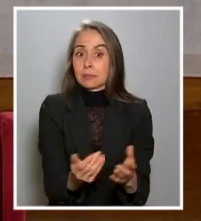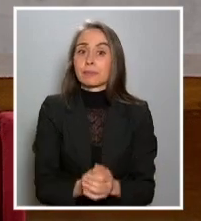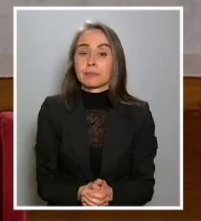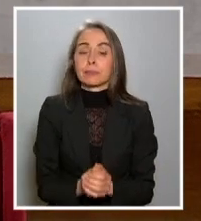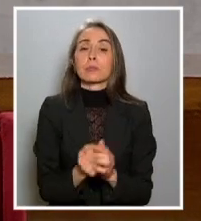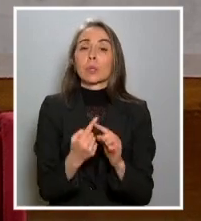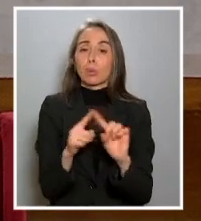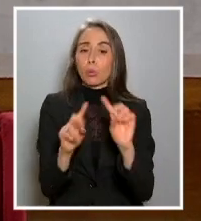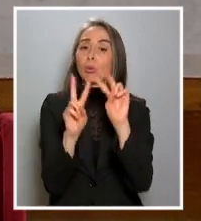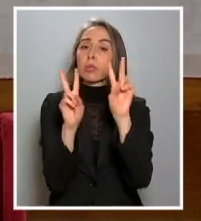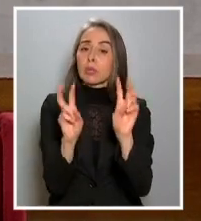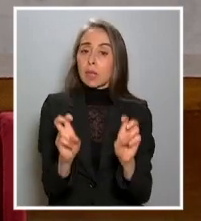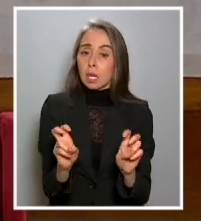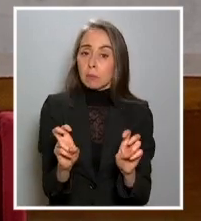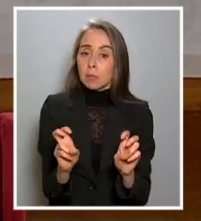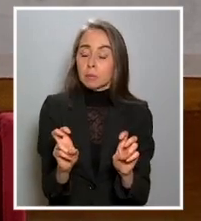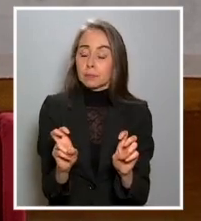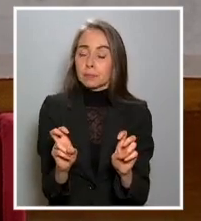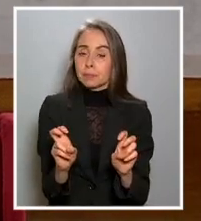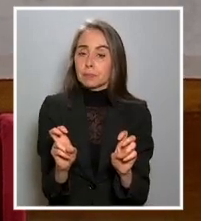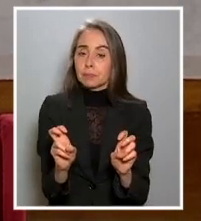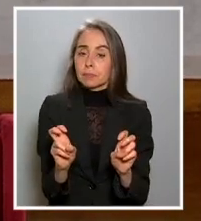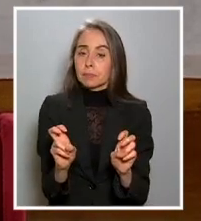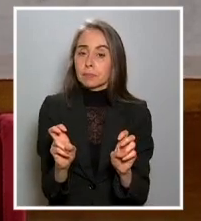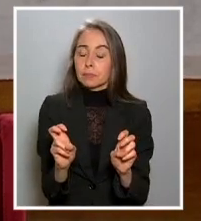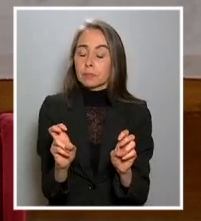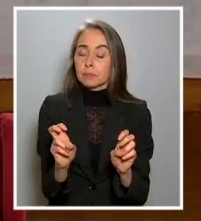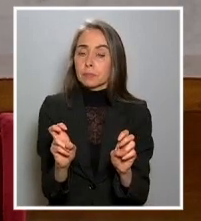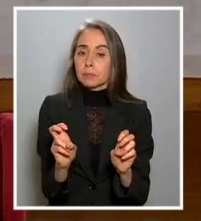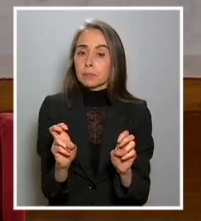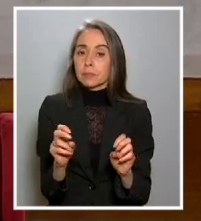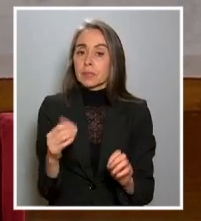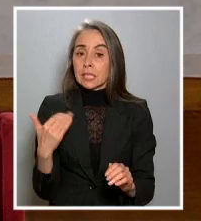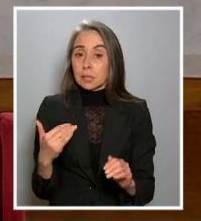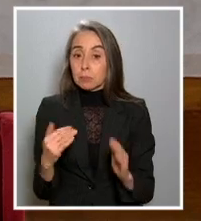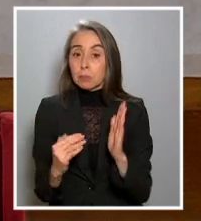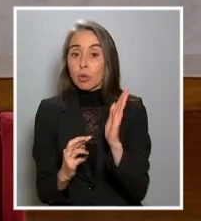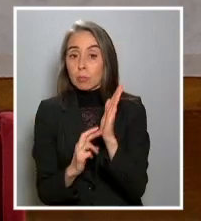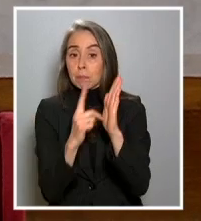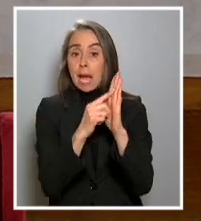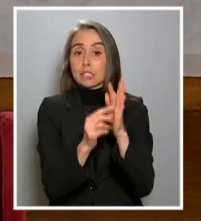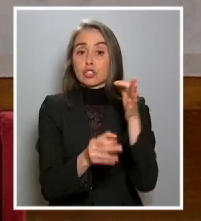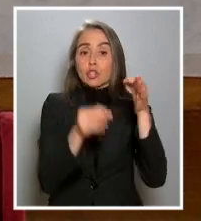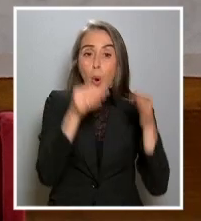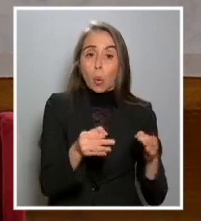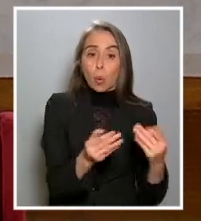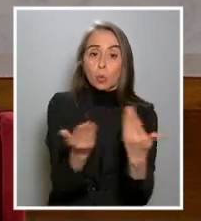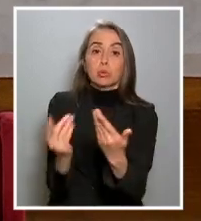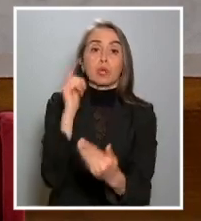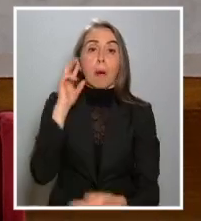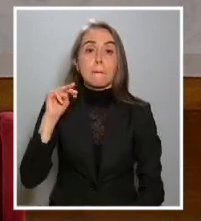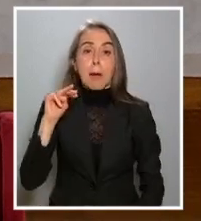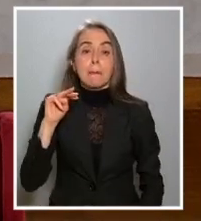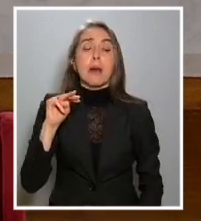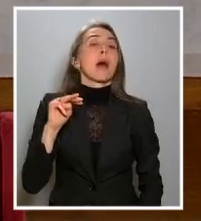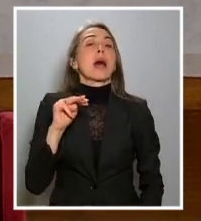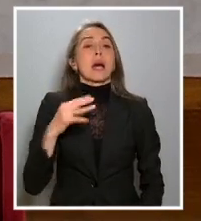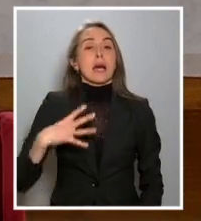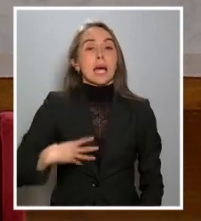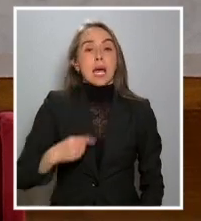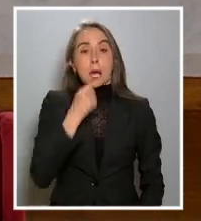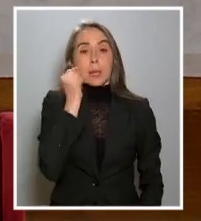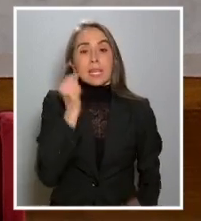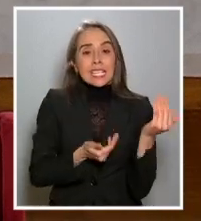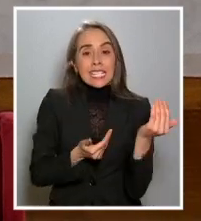En otra materia, hemos dado un paso importantísimo en justicia para las madres y sus hijos e hijas